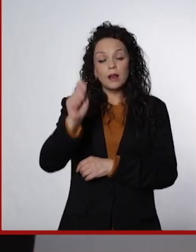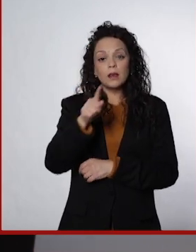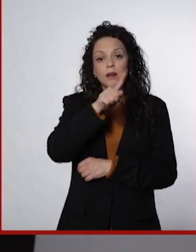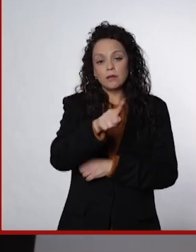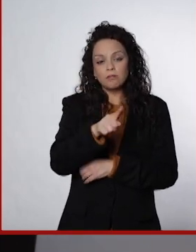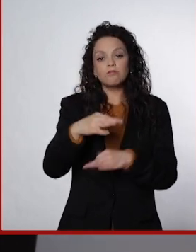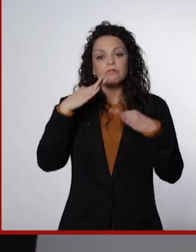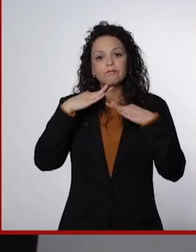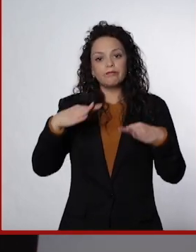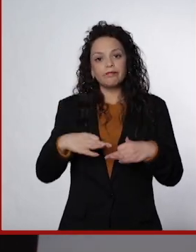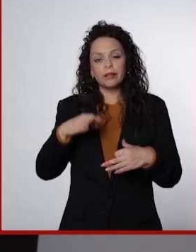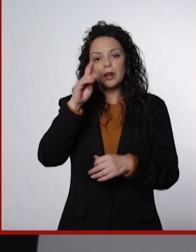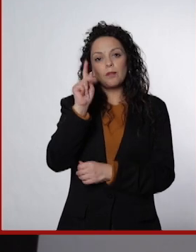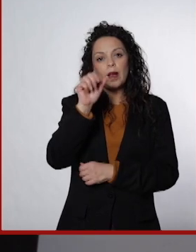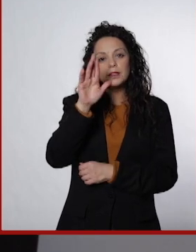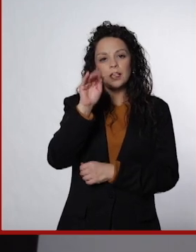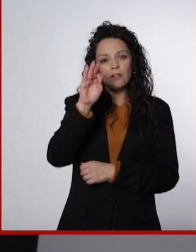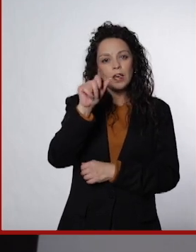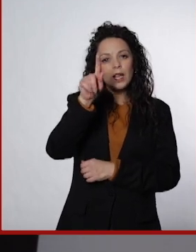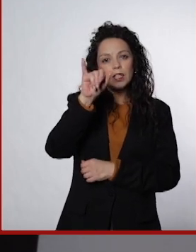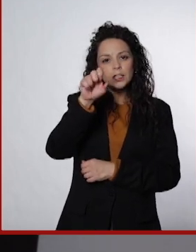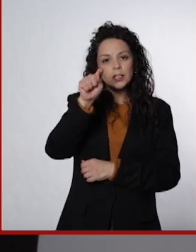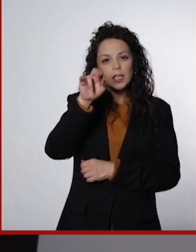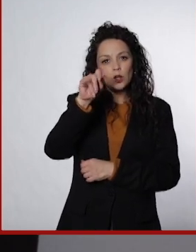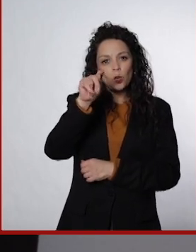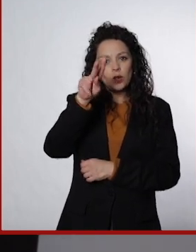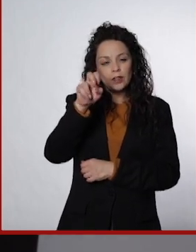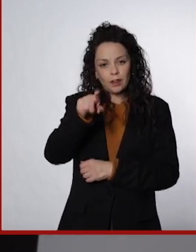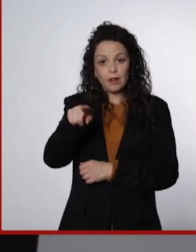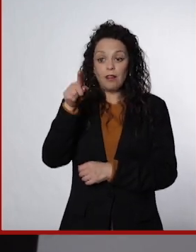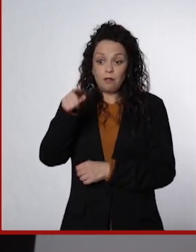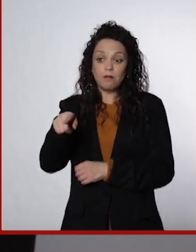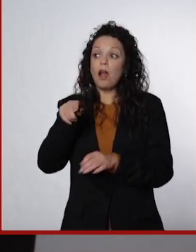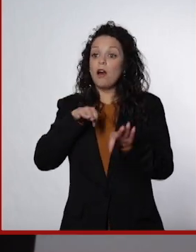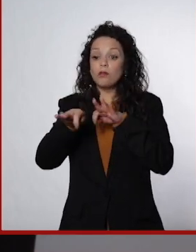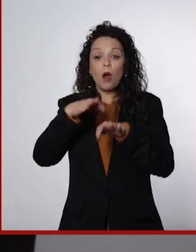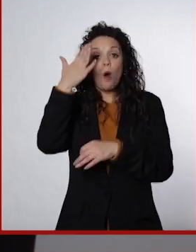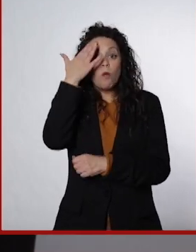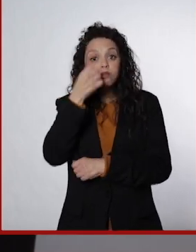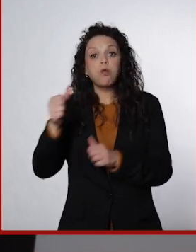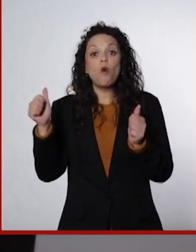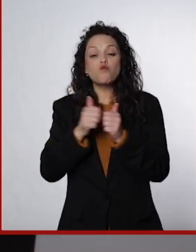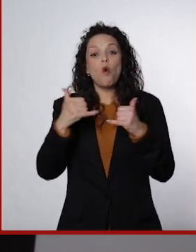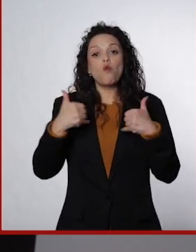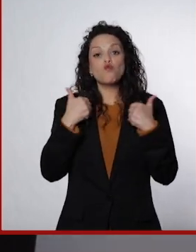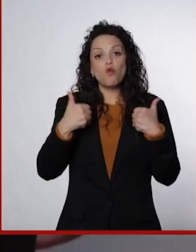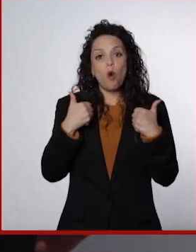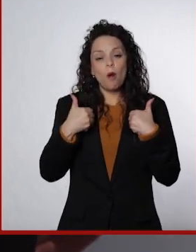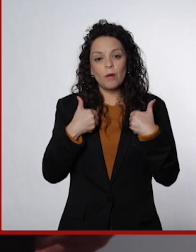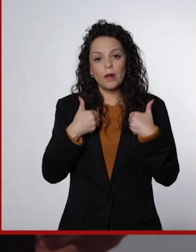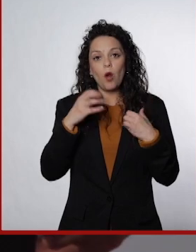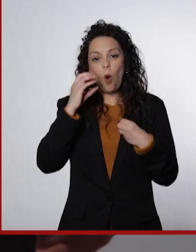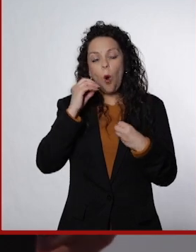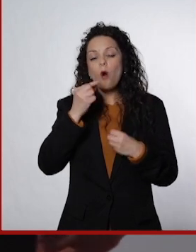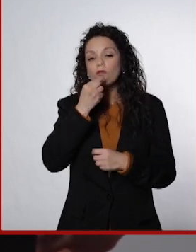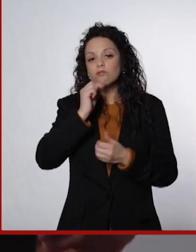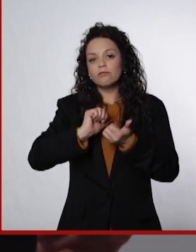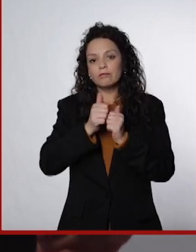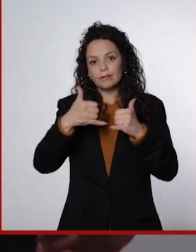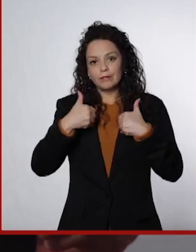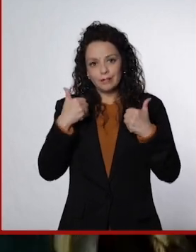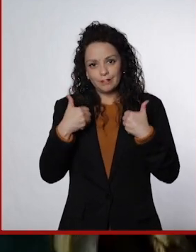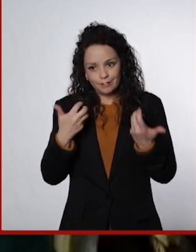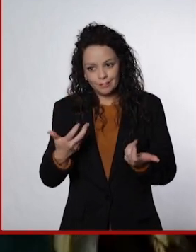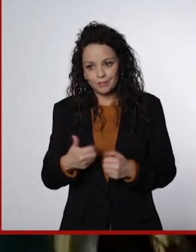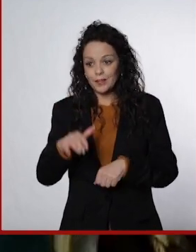Pacifica Graduate Institute y especialista en trabajar con adolescentes. Para los amigos, Chema. Chema, bienvenido. ¿Cómo te encuentras el día de